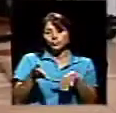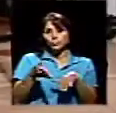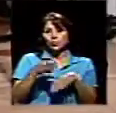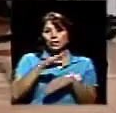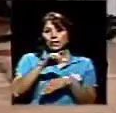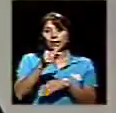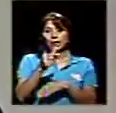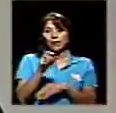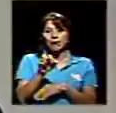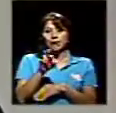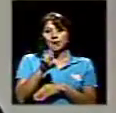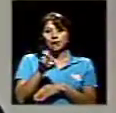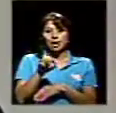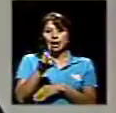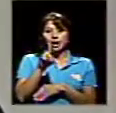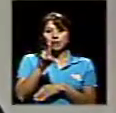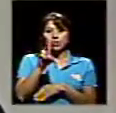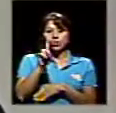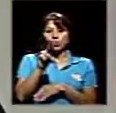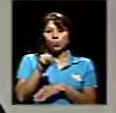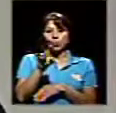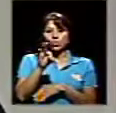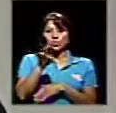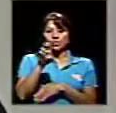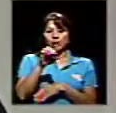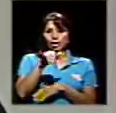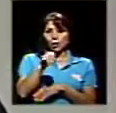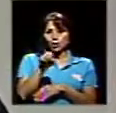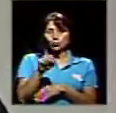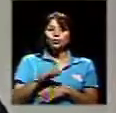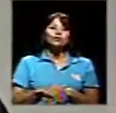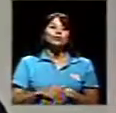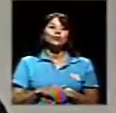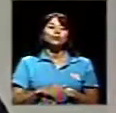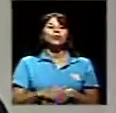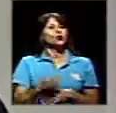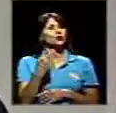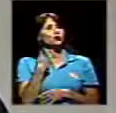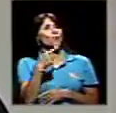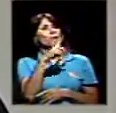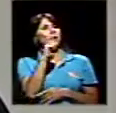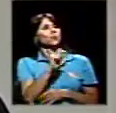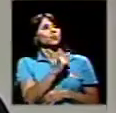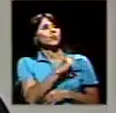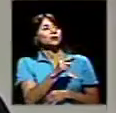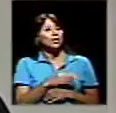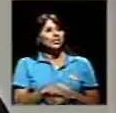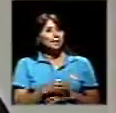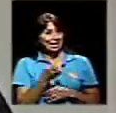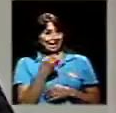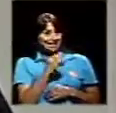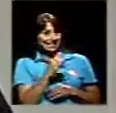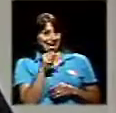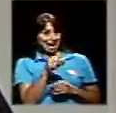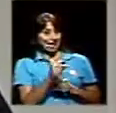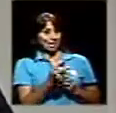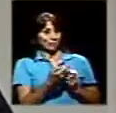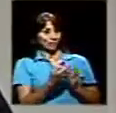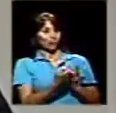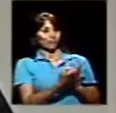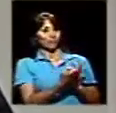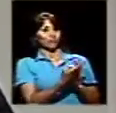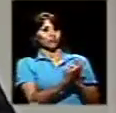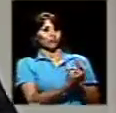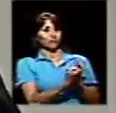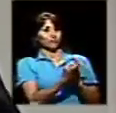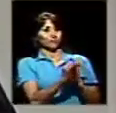ustedes de si don Gerardo estuviera sentado en la cuarta silla de alrededor de esta